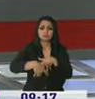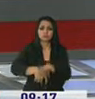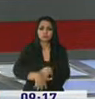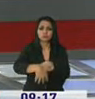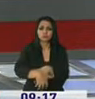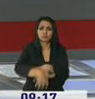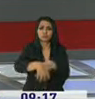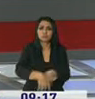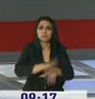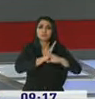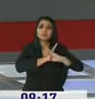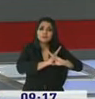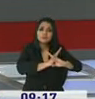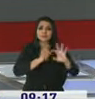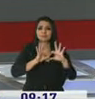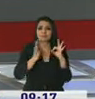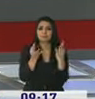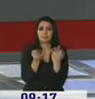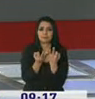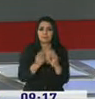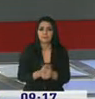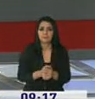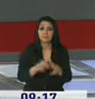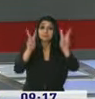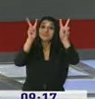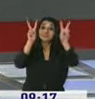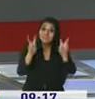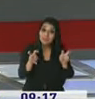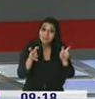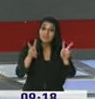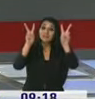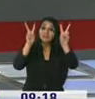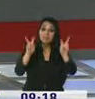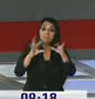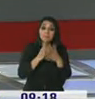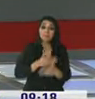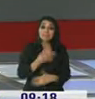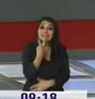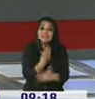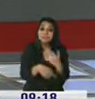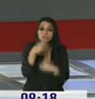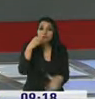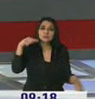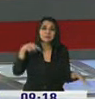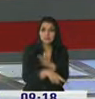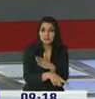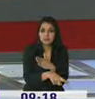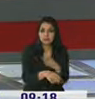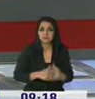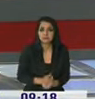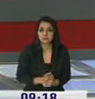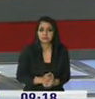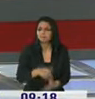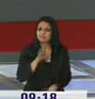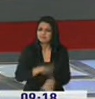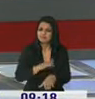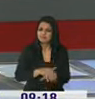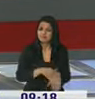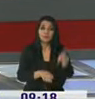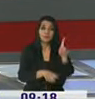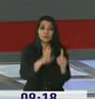en defensa de la familia. Ellos tienen un lema, se llama "Bajo el lema, con mis hijos no te metas". Esto es en rechazo a